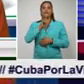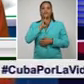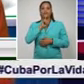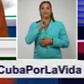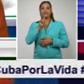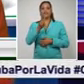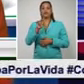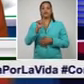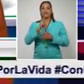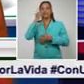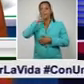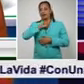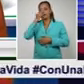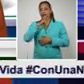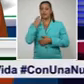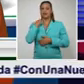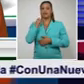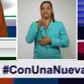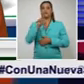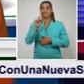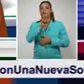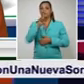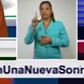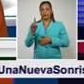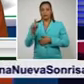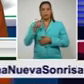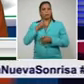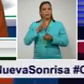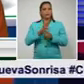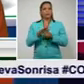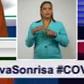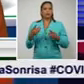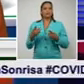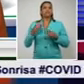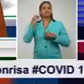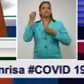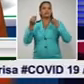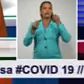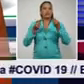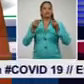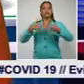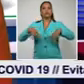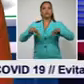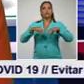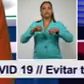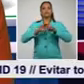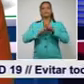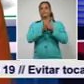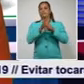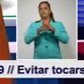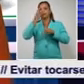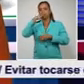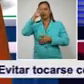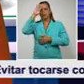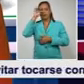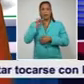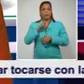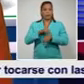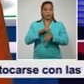año 2021 y de inmediato damos paso al análisis de la situación epidemiológica en el país. Nos acompañará en este primer momento